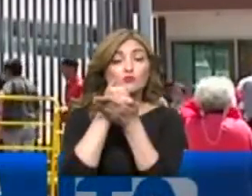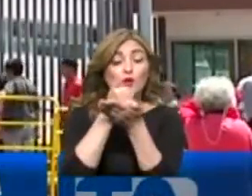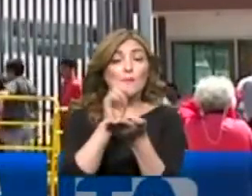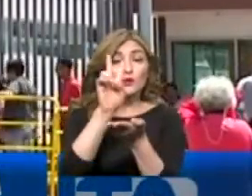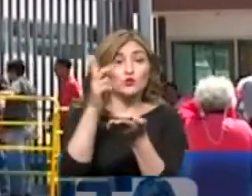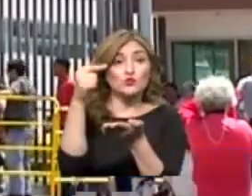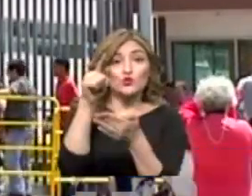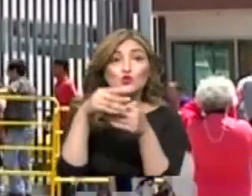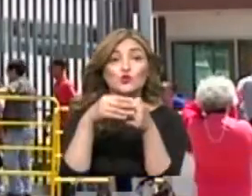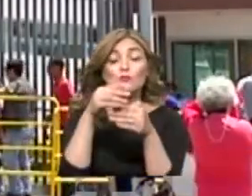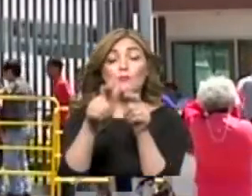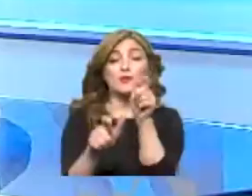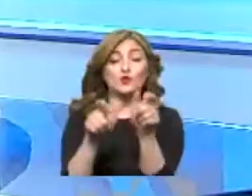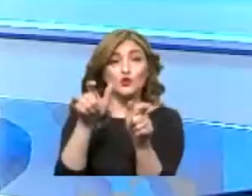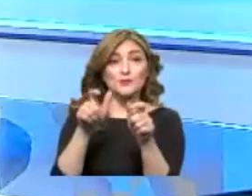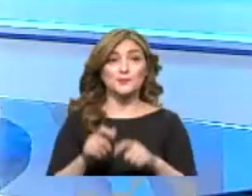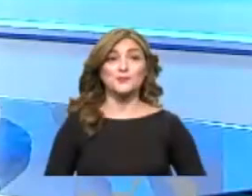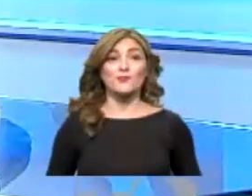de personas.